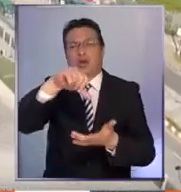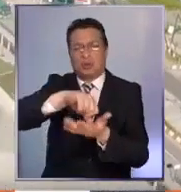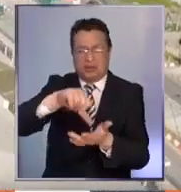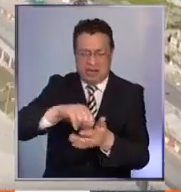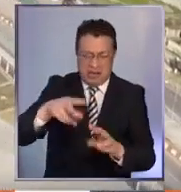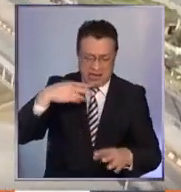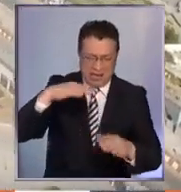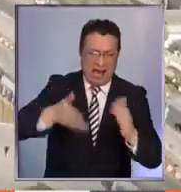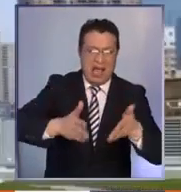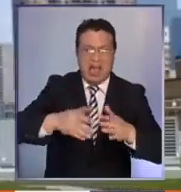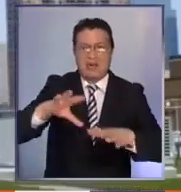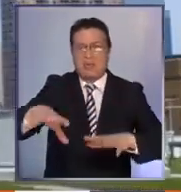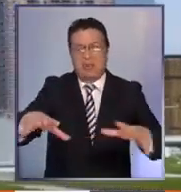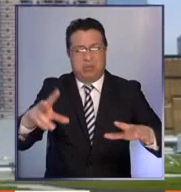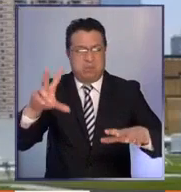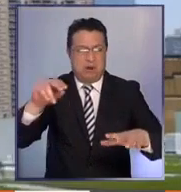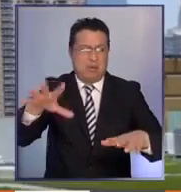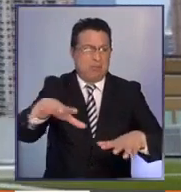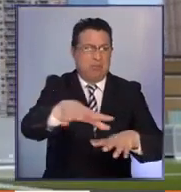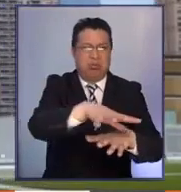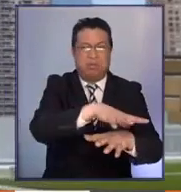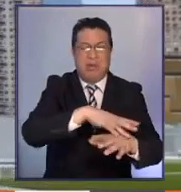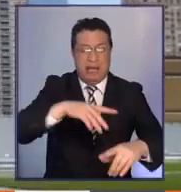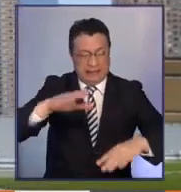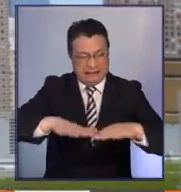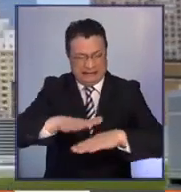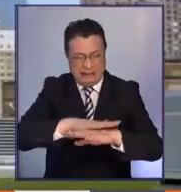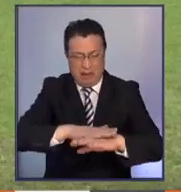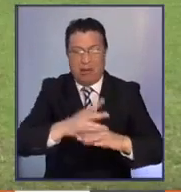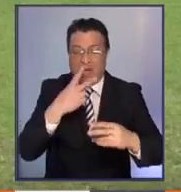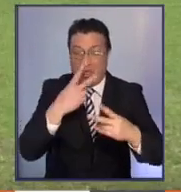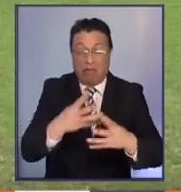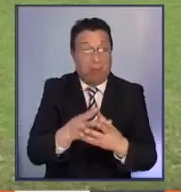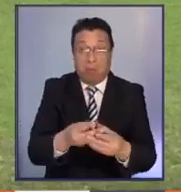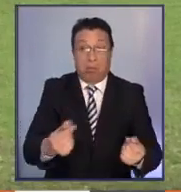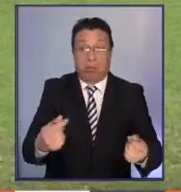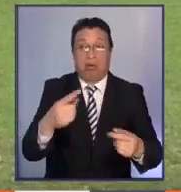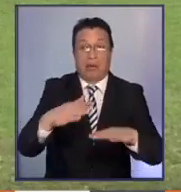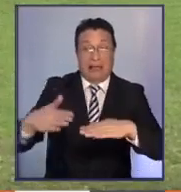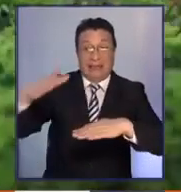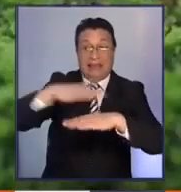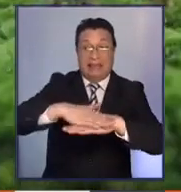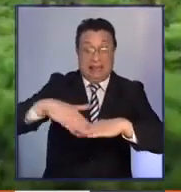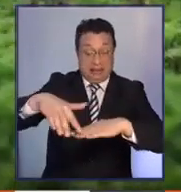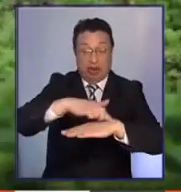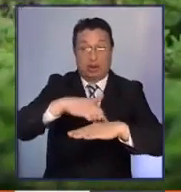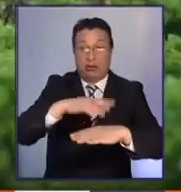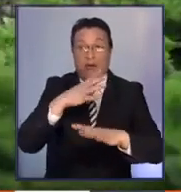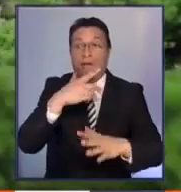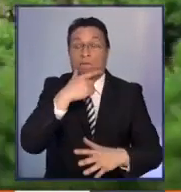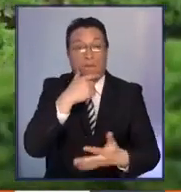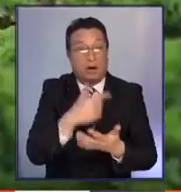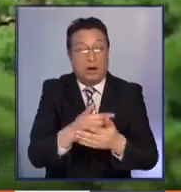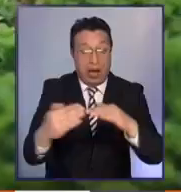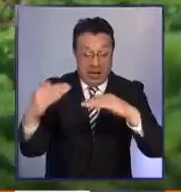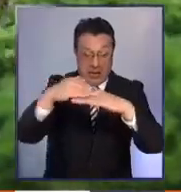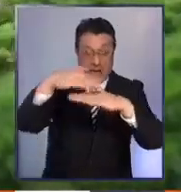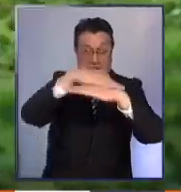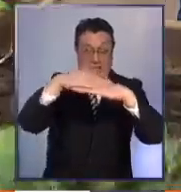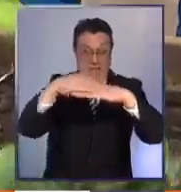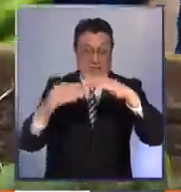calles y paredes. Ocultan el cemento que nos aplasta. Un rincón, un techo, impresionantes azoteas con